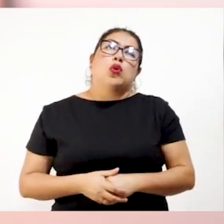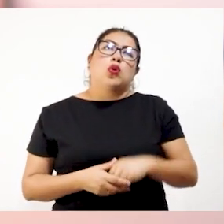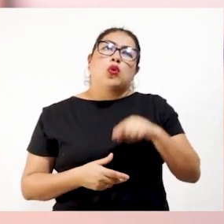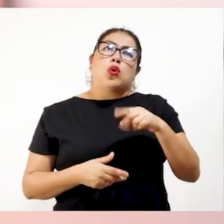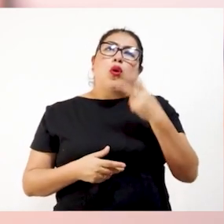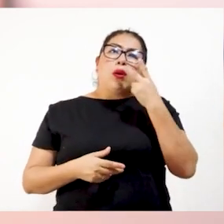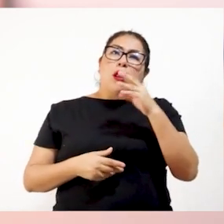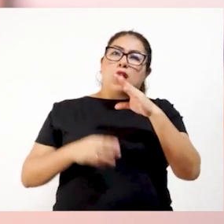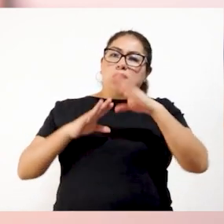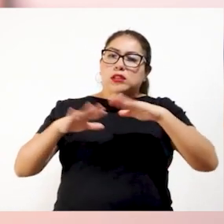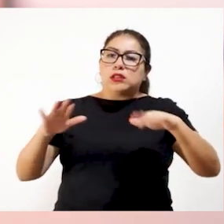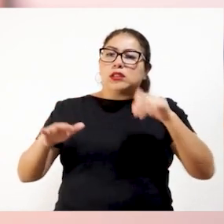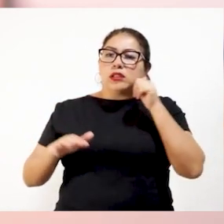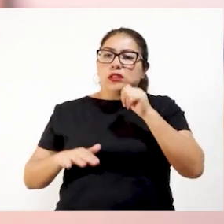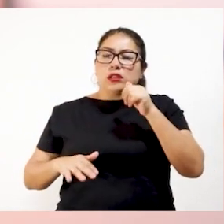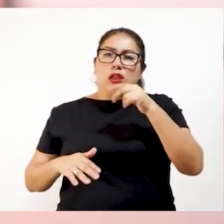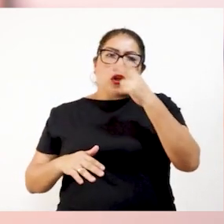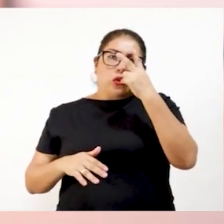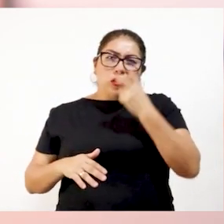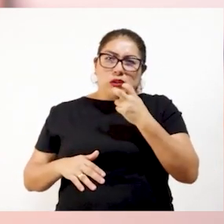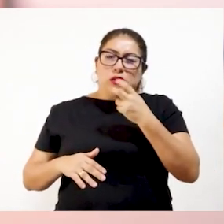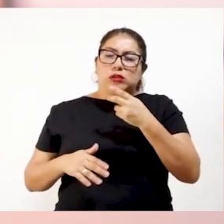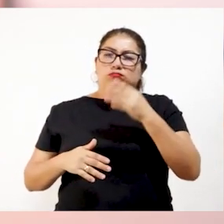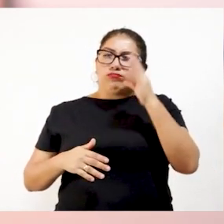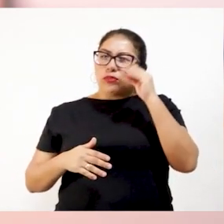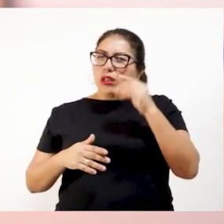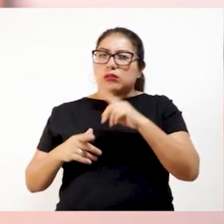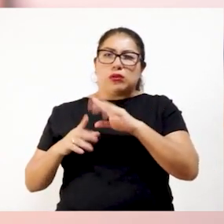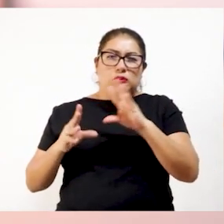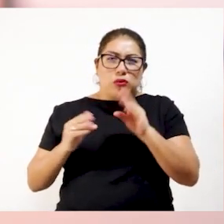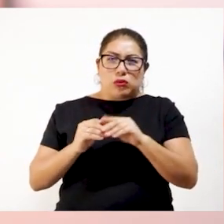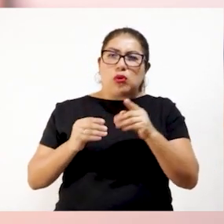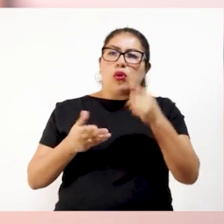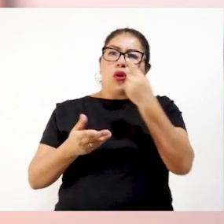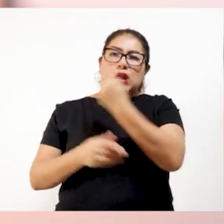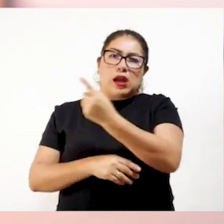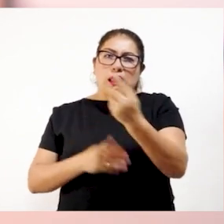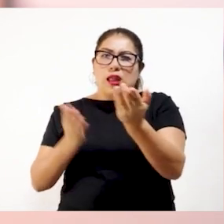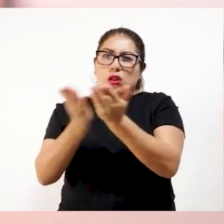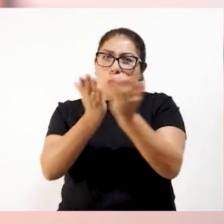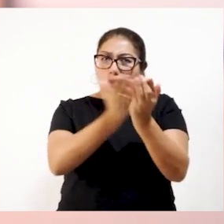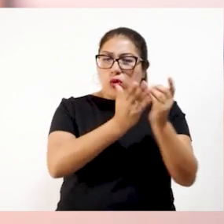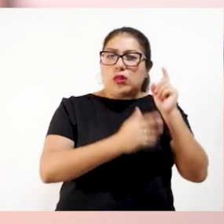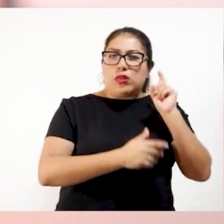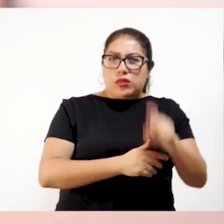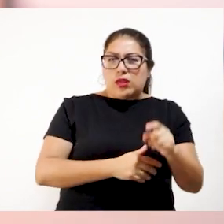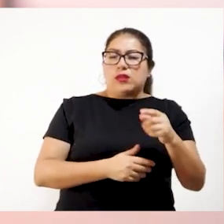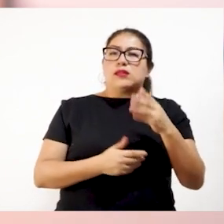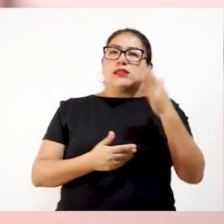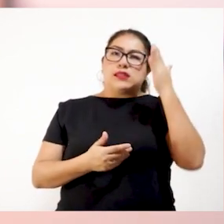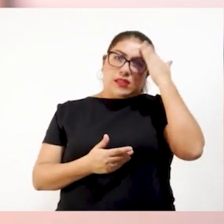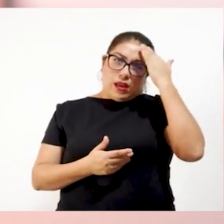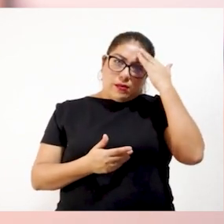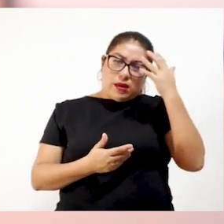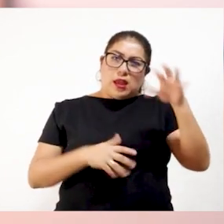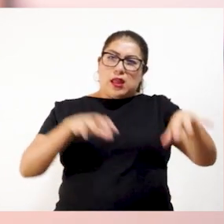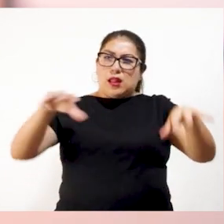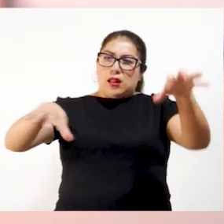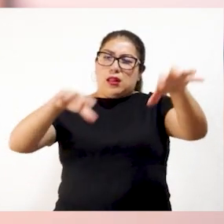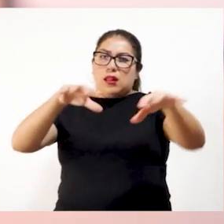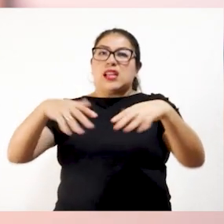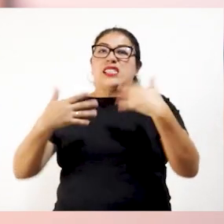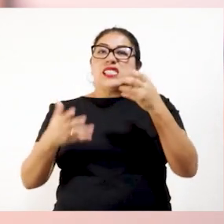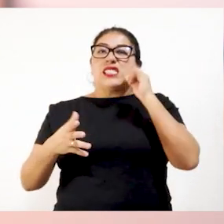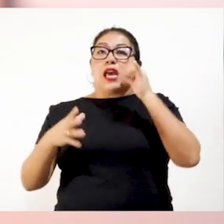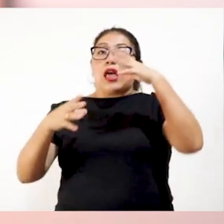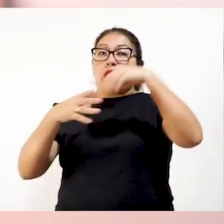de niños y niñas con discapacidad visual en cada uno de los centros educativos. Es decir, cada centro debe conocer